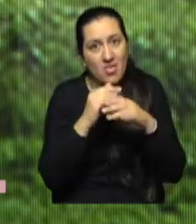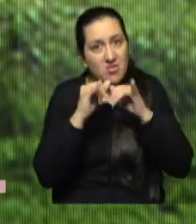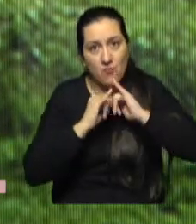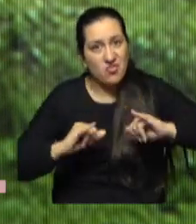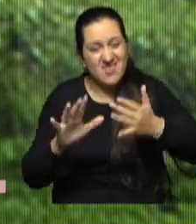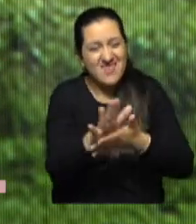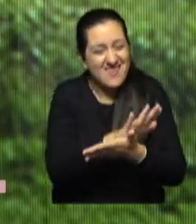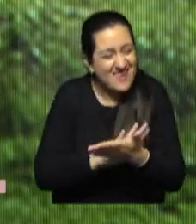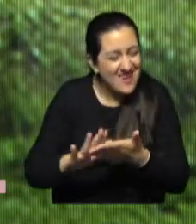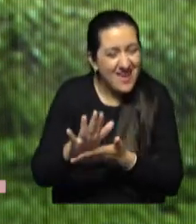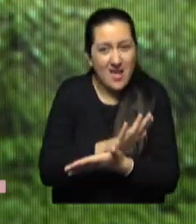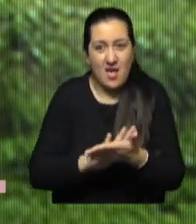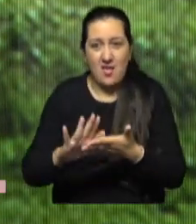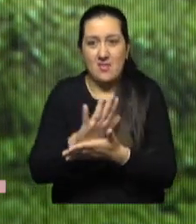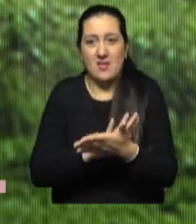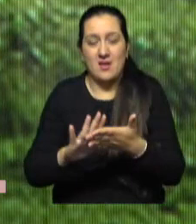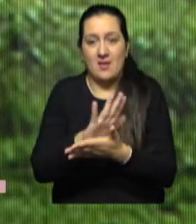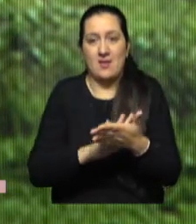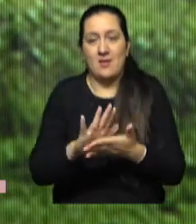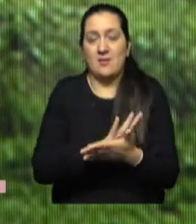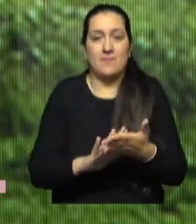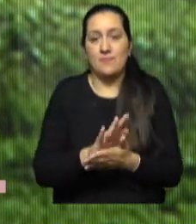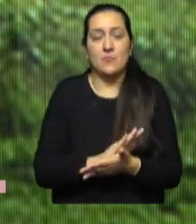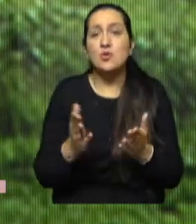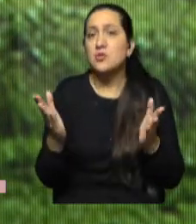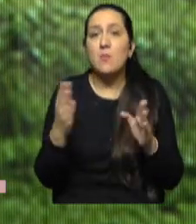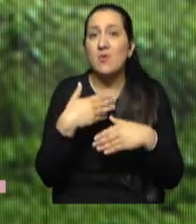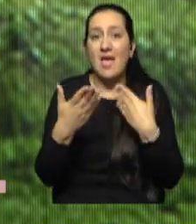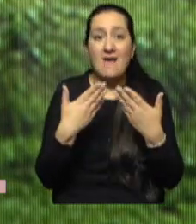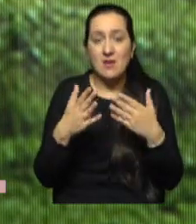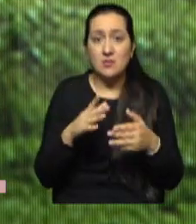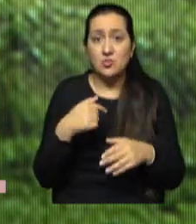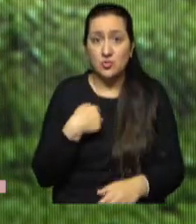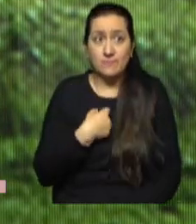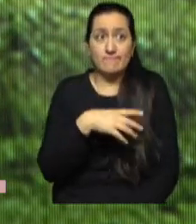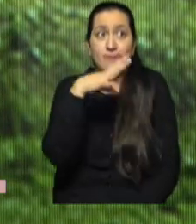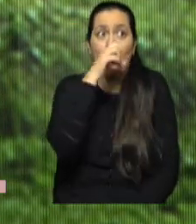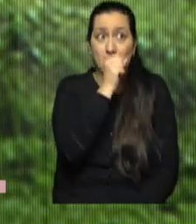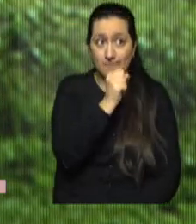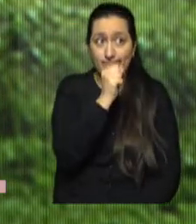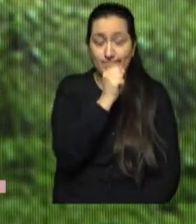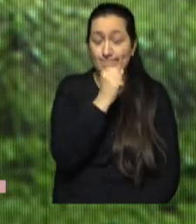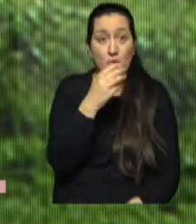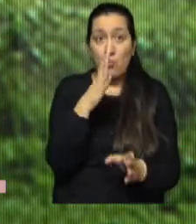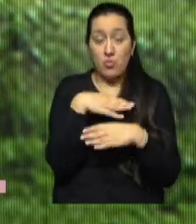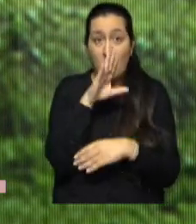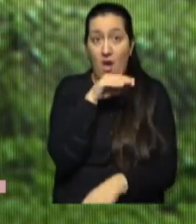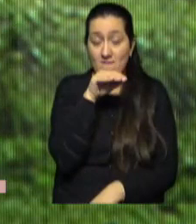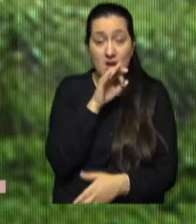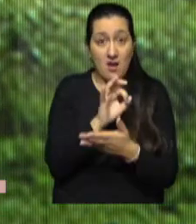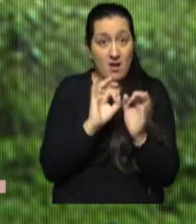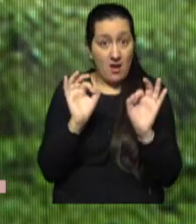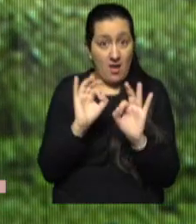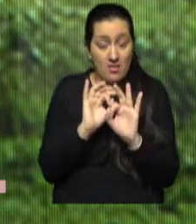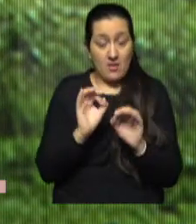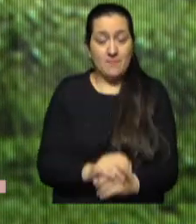este el tema de que no se podía hablar sobre ti De hecho no pude hablar durante todo este tiempo los implicados salían